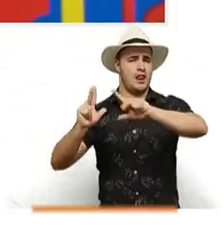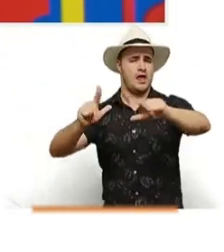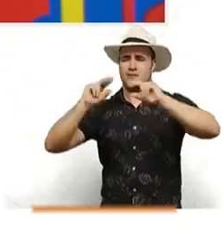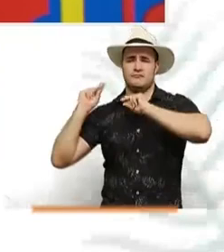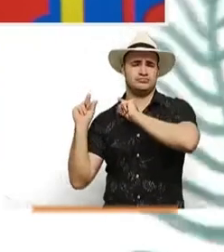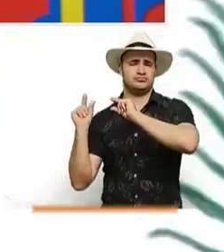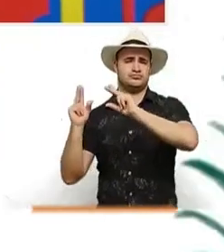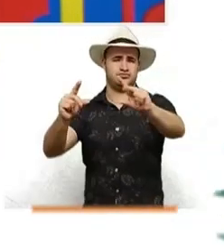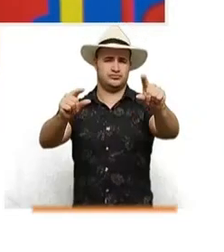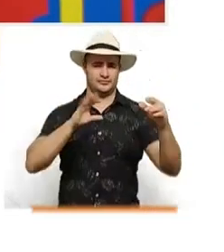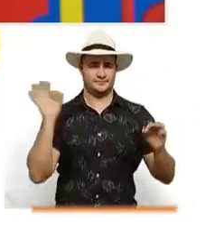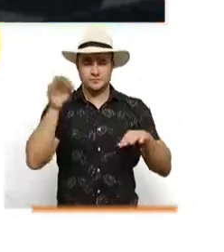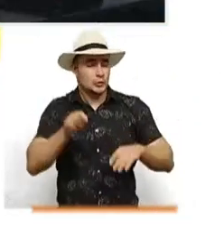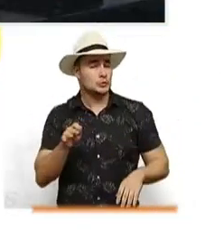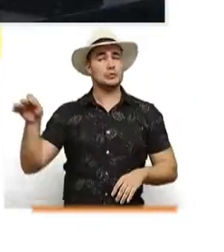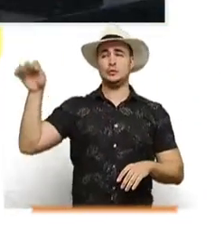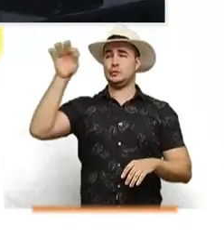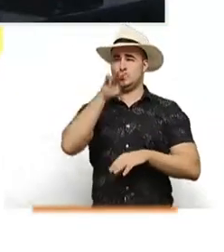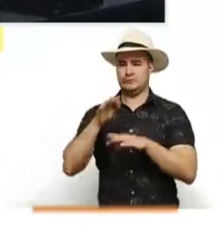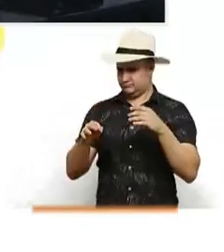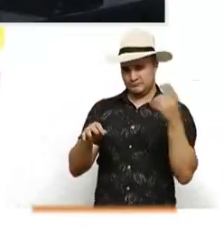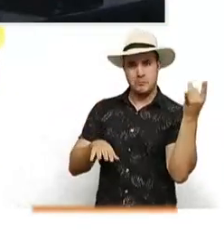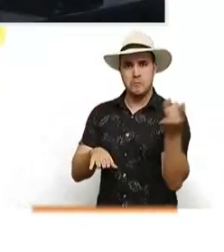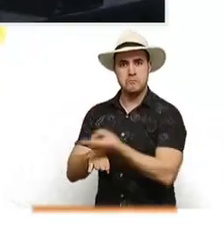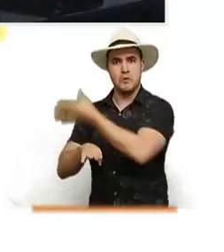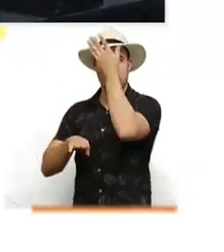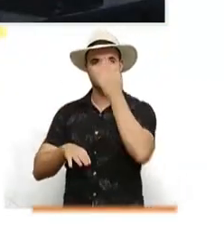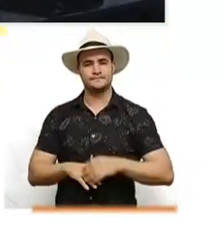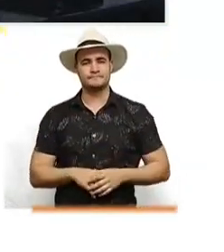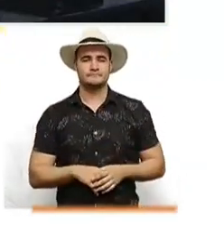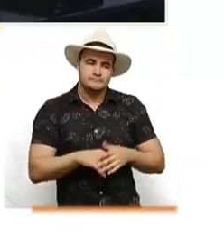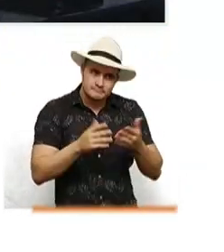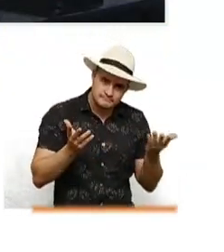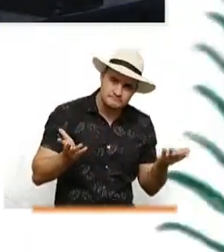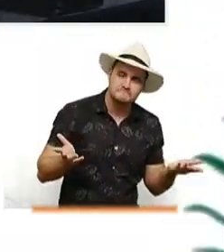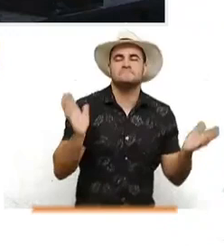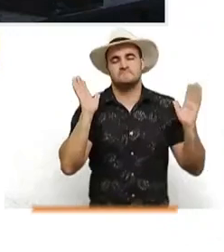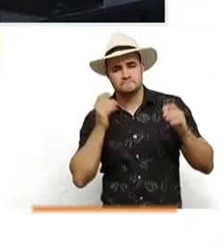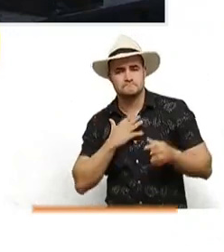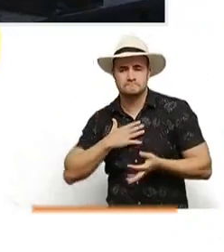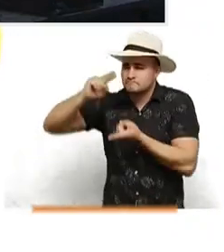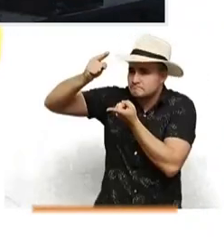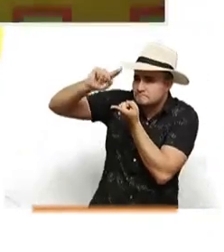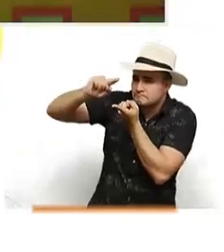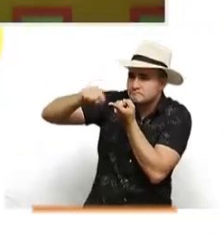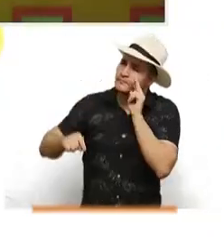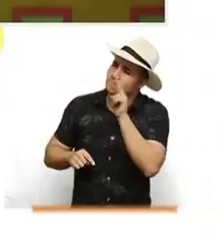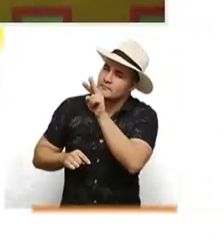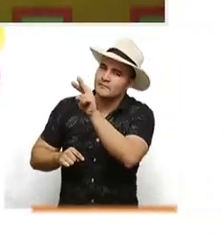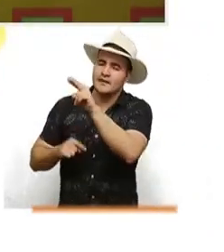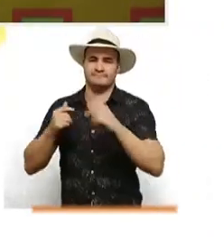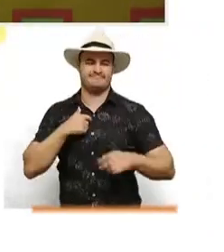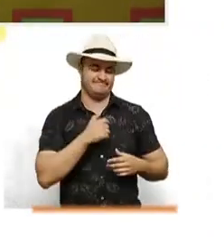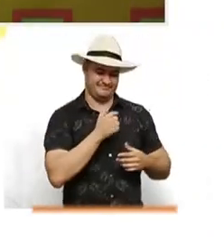las alas de un colibrí. Aunque pueda ser pequeño, mi corazón